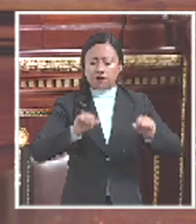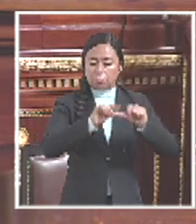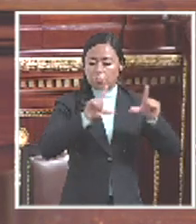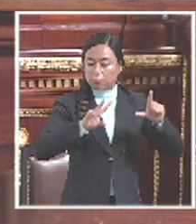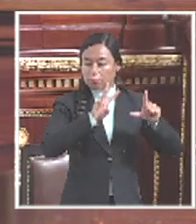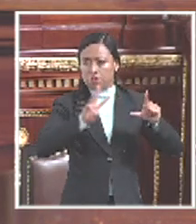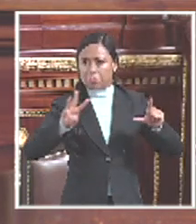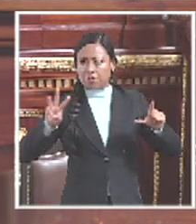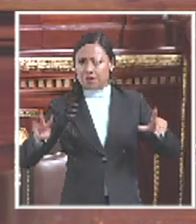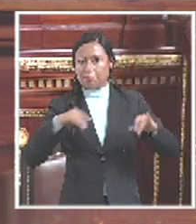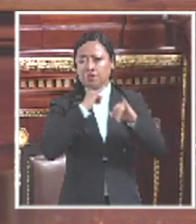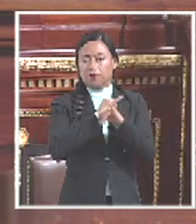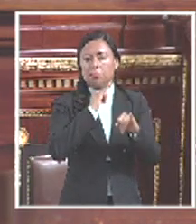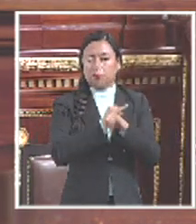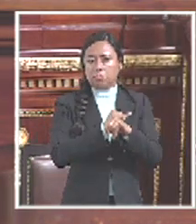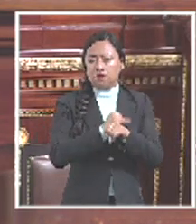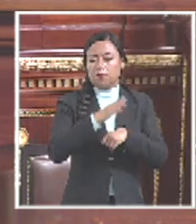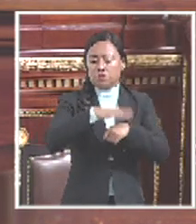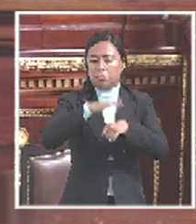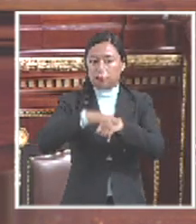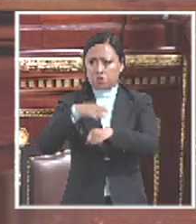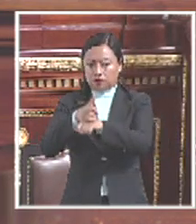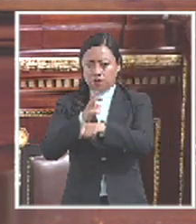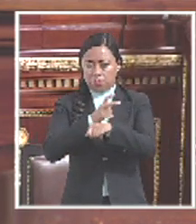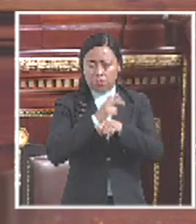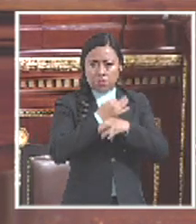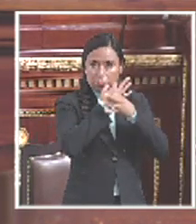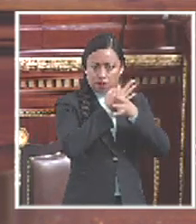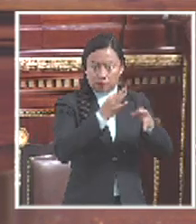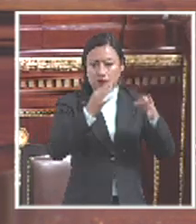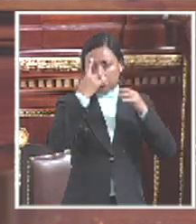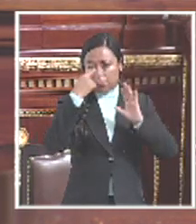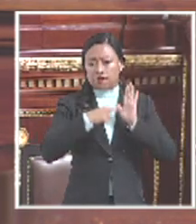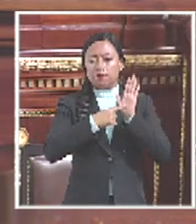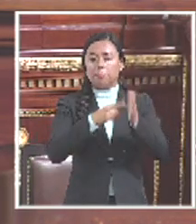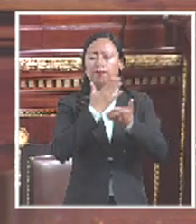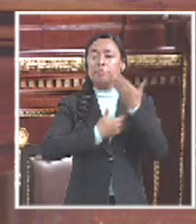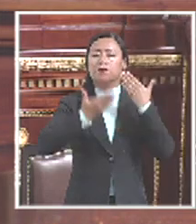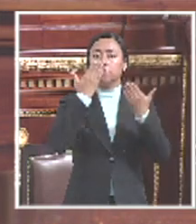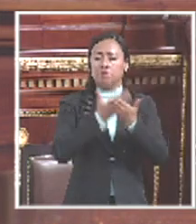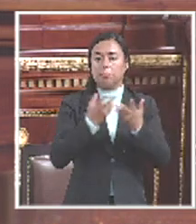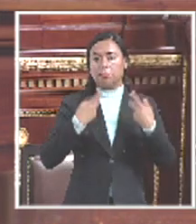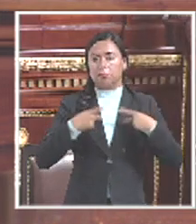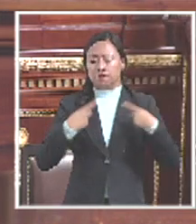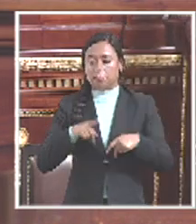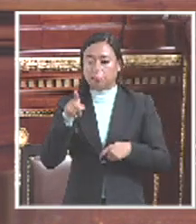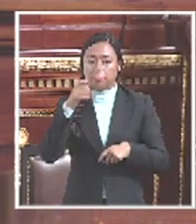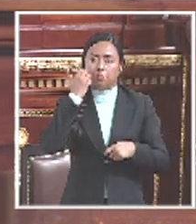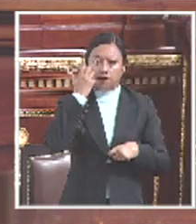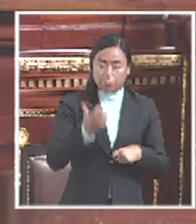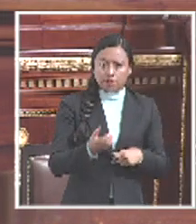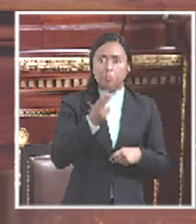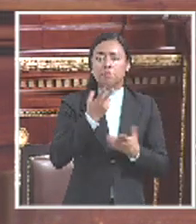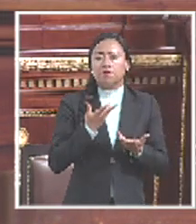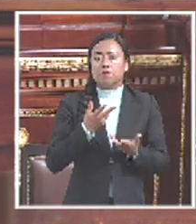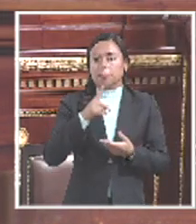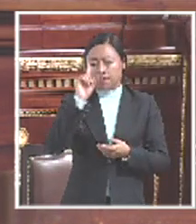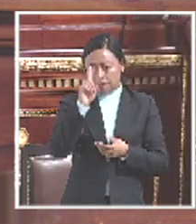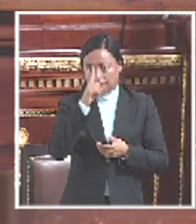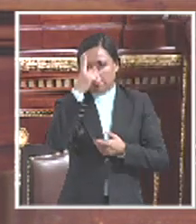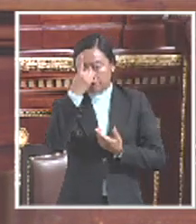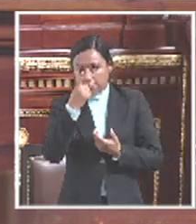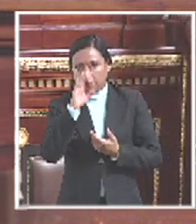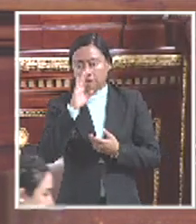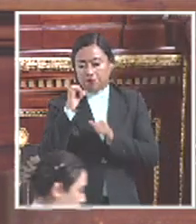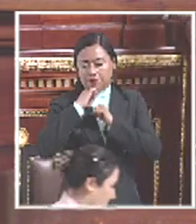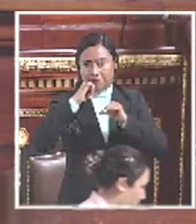electrónicos la convocatoria pública para la presentación de propuestas de personas aspirantes a ocupar el cargo de titular de la